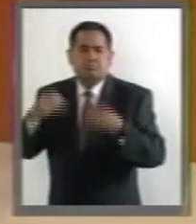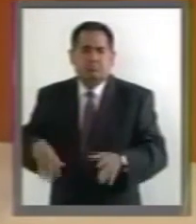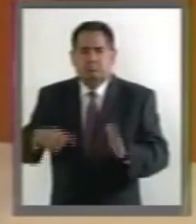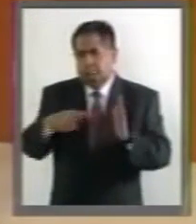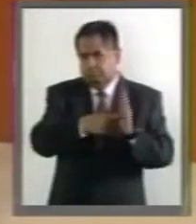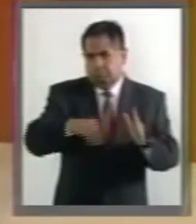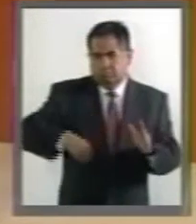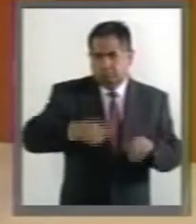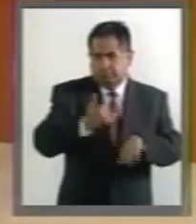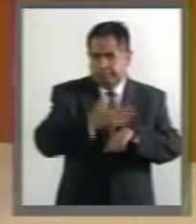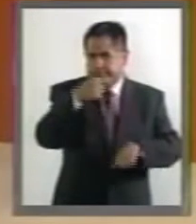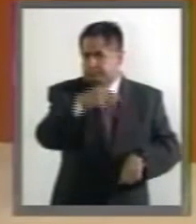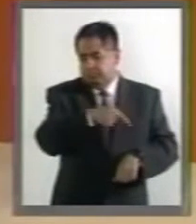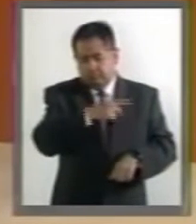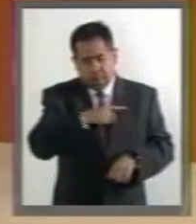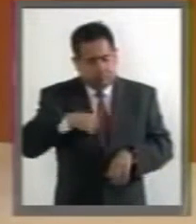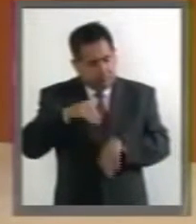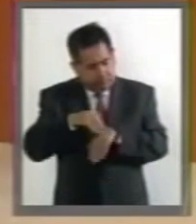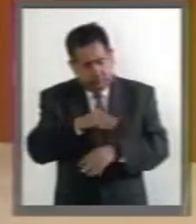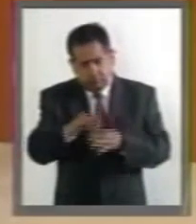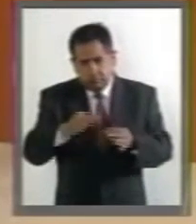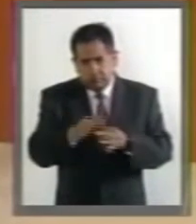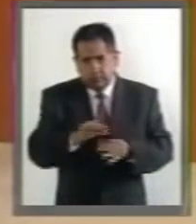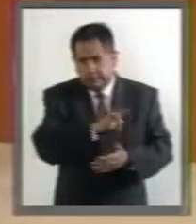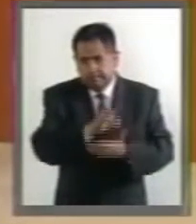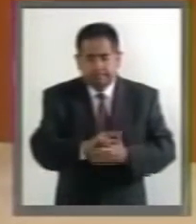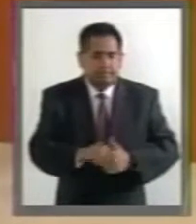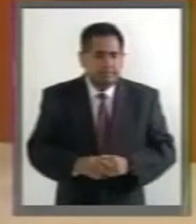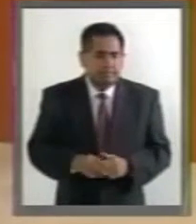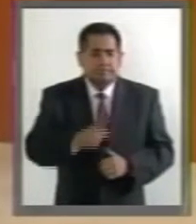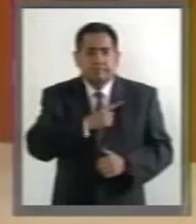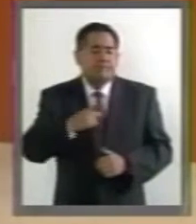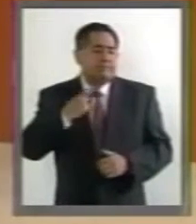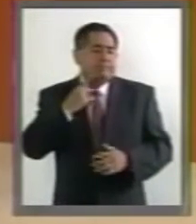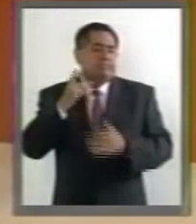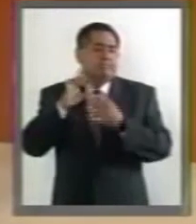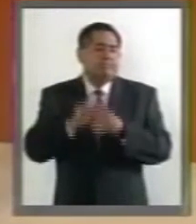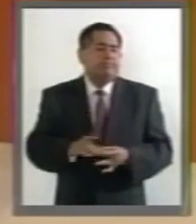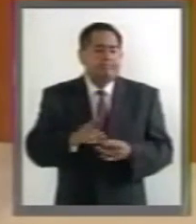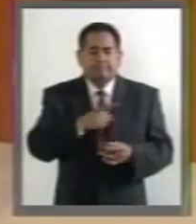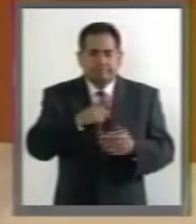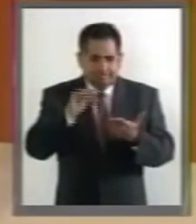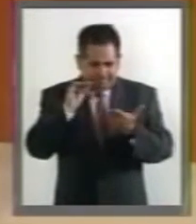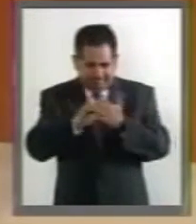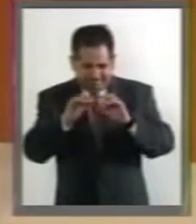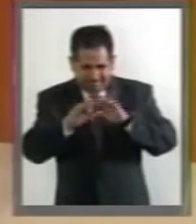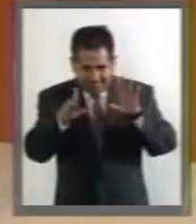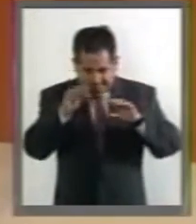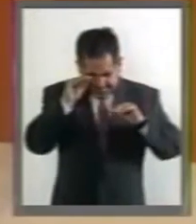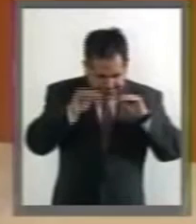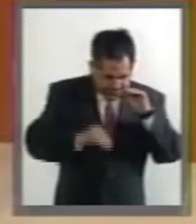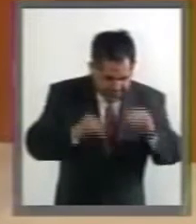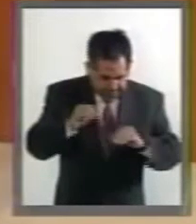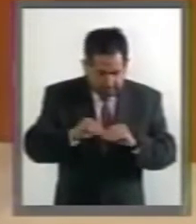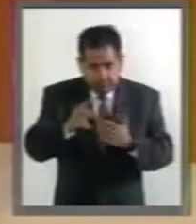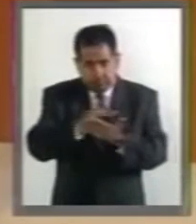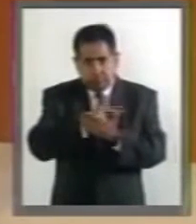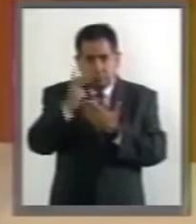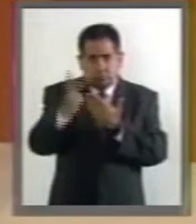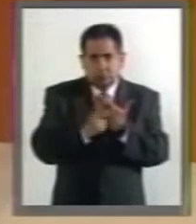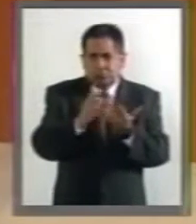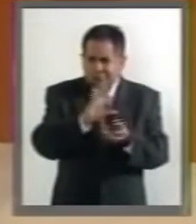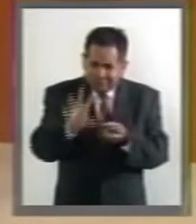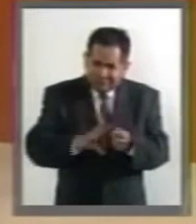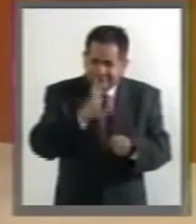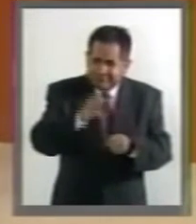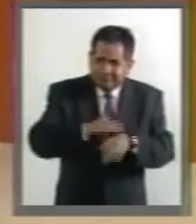al cumplimiento de la ley. Dicha política debe comprender el diseño y ejecución de programas